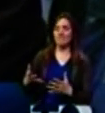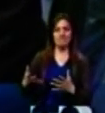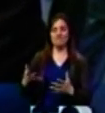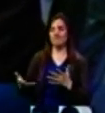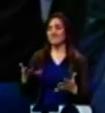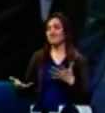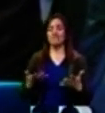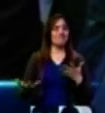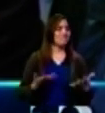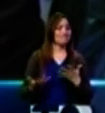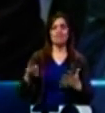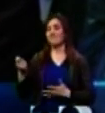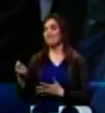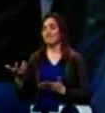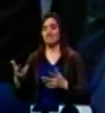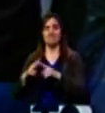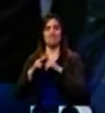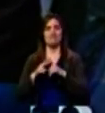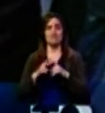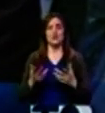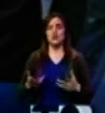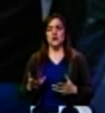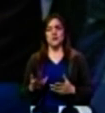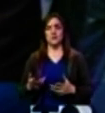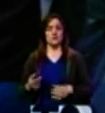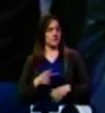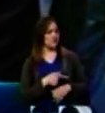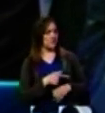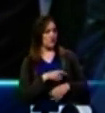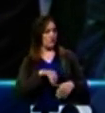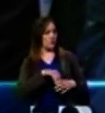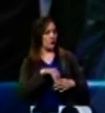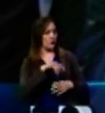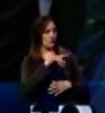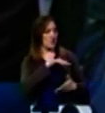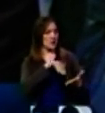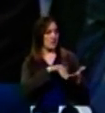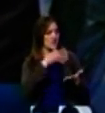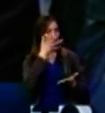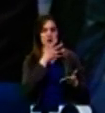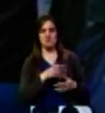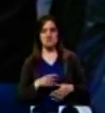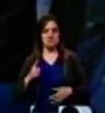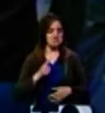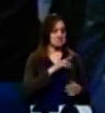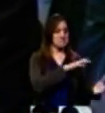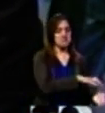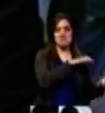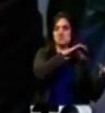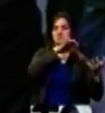una necesidad de liquidez en la cuenta única del Tesoro, para lo cual nosotros acudimos a estos recursos